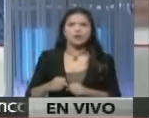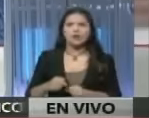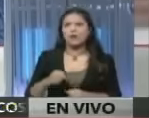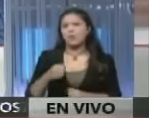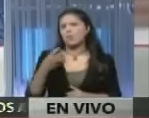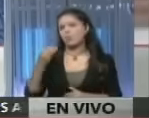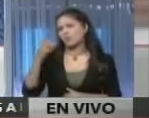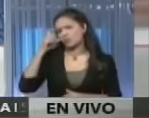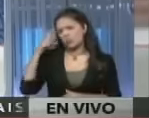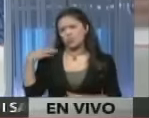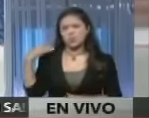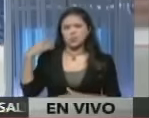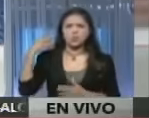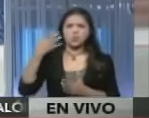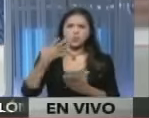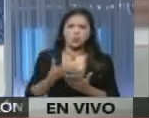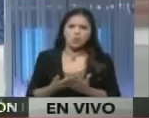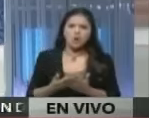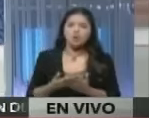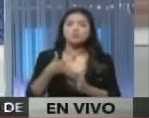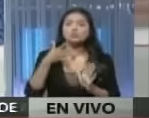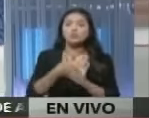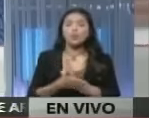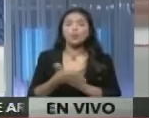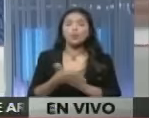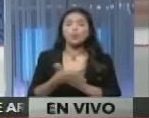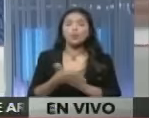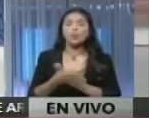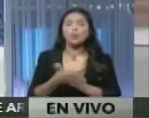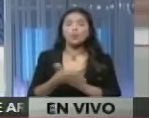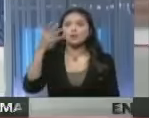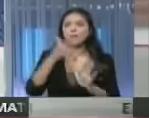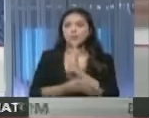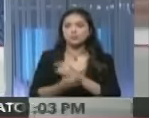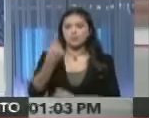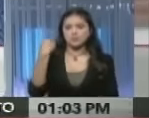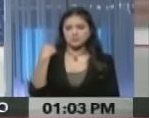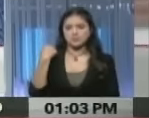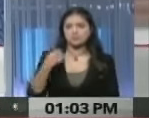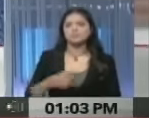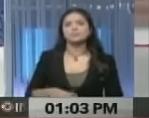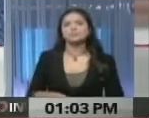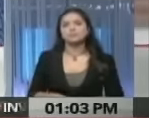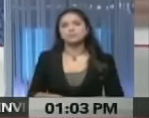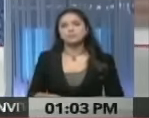muchos días en ocasión al anuncio que hicieron el día de ayer.